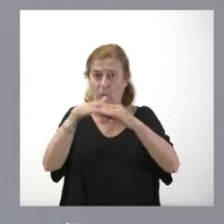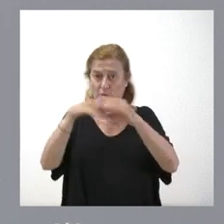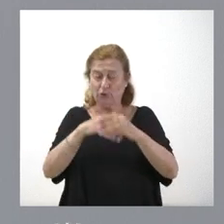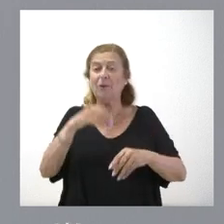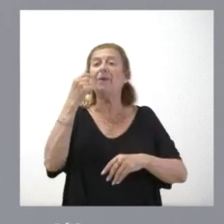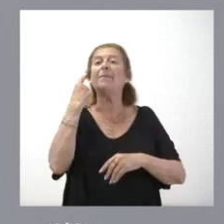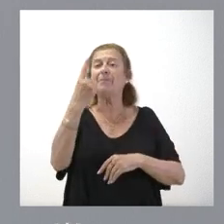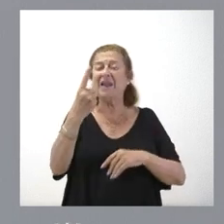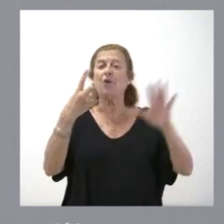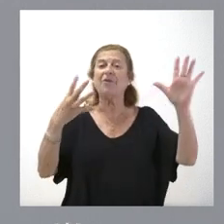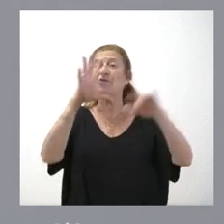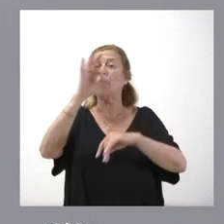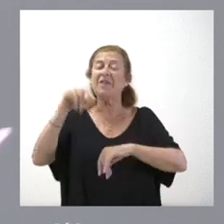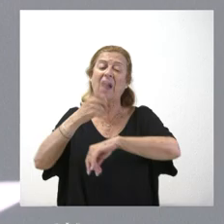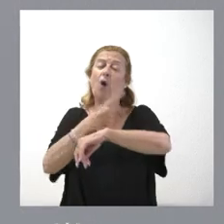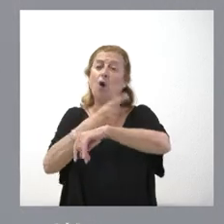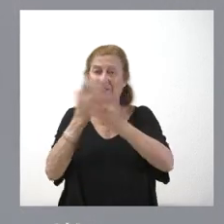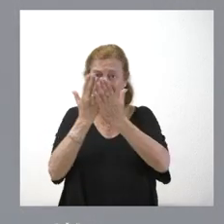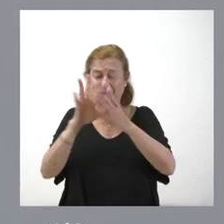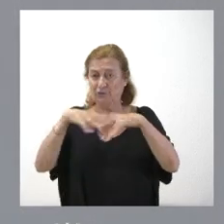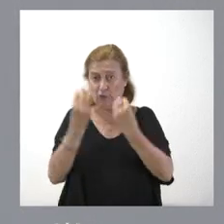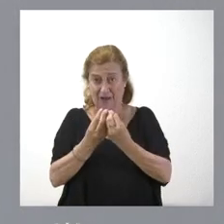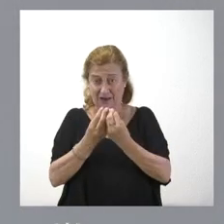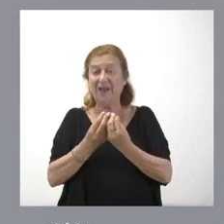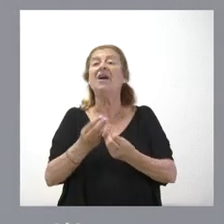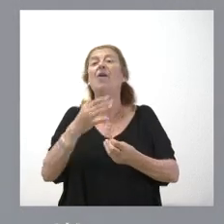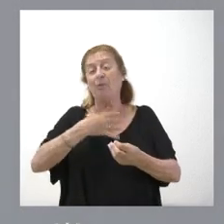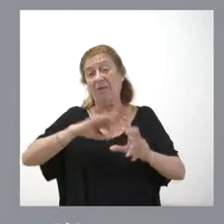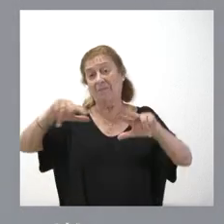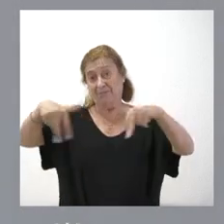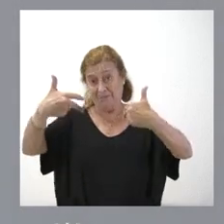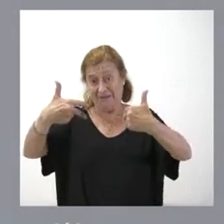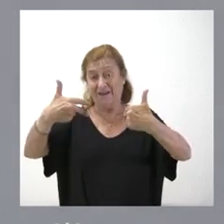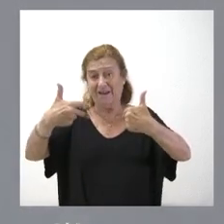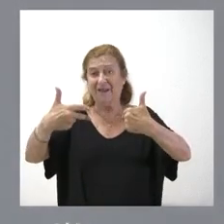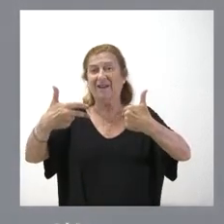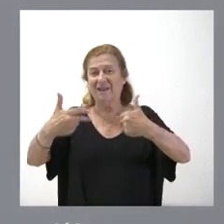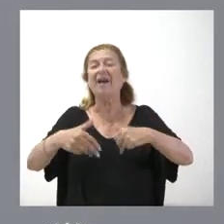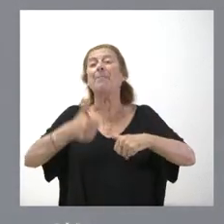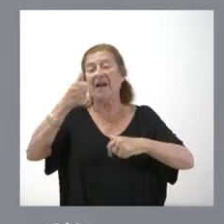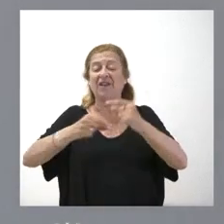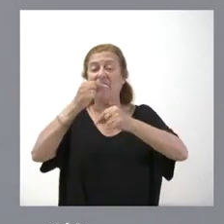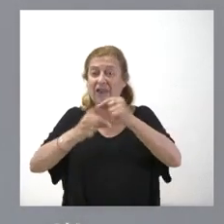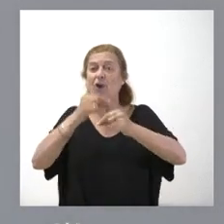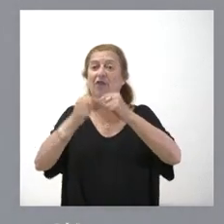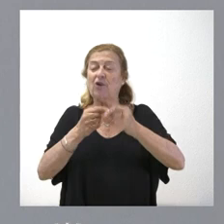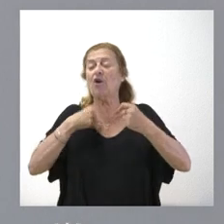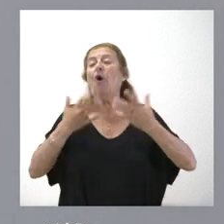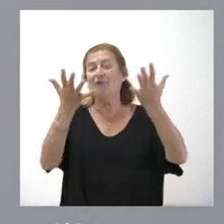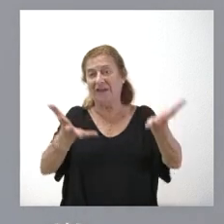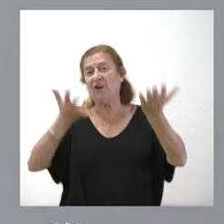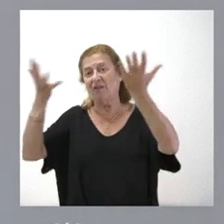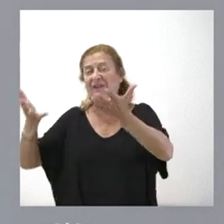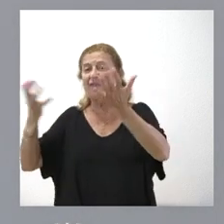1950 horas lectivas totales lo cual nos permite avanzar en más ciclos y familias y oferta en el